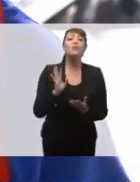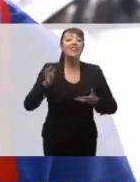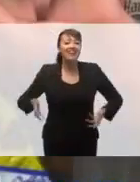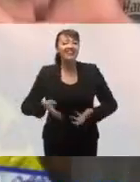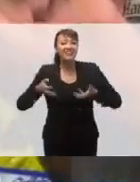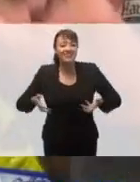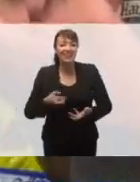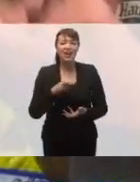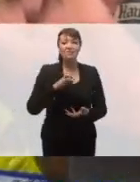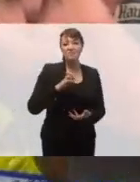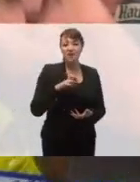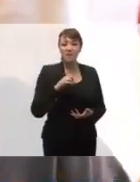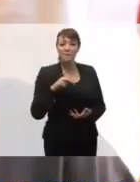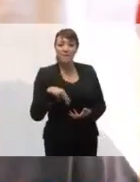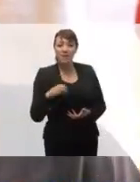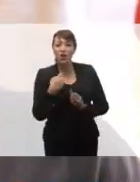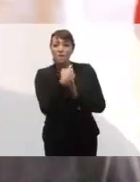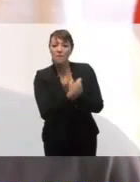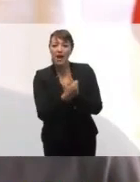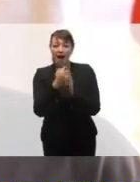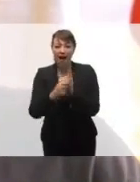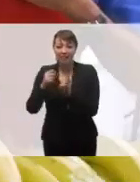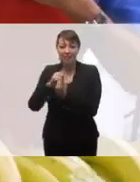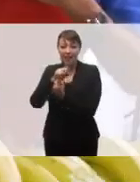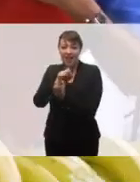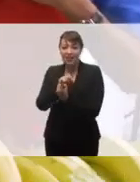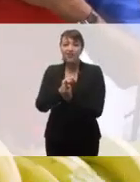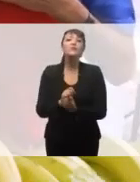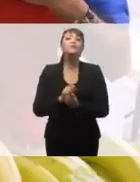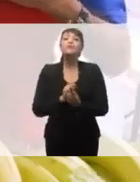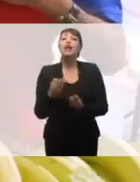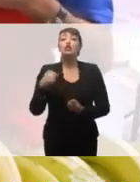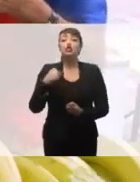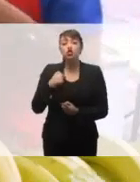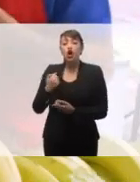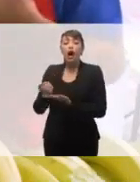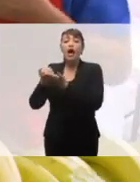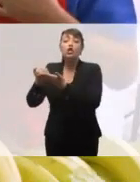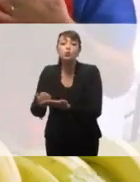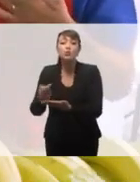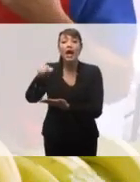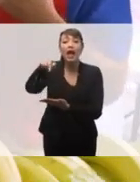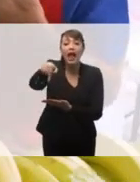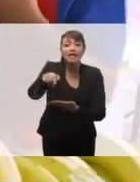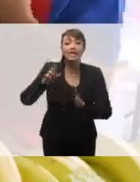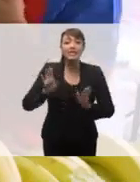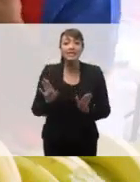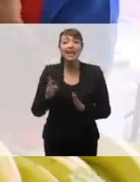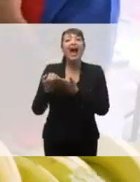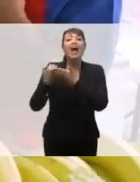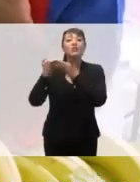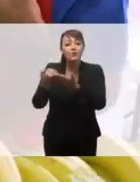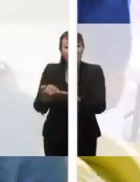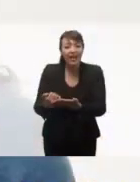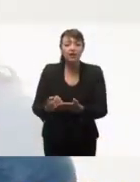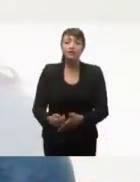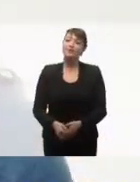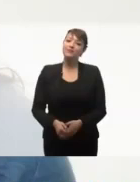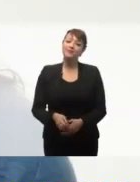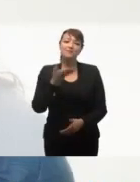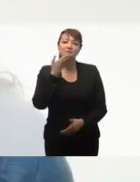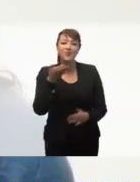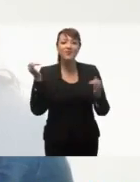lechuga pepino plátano el yo ayudar eh ayudar